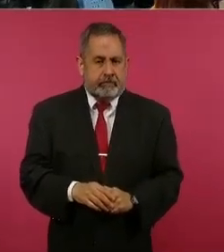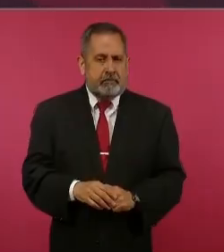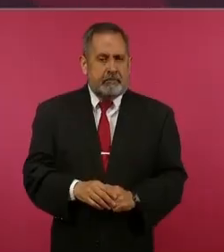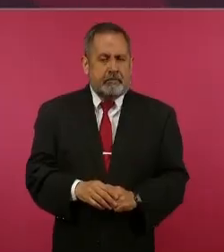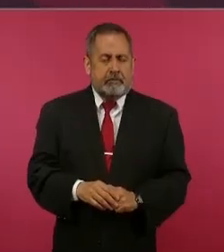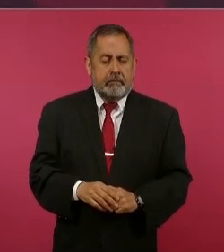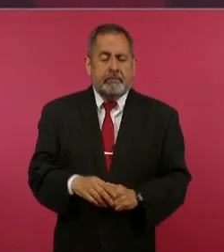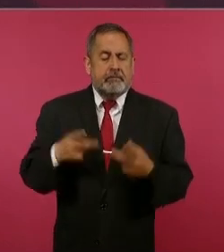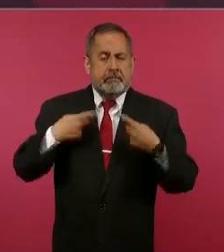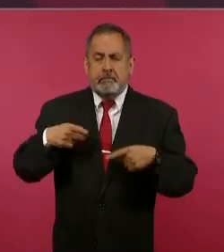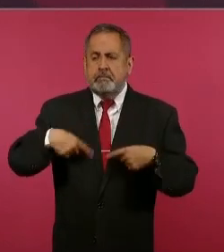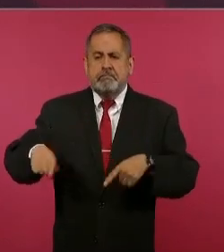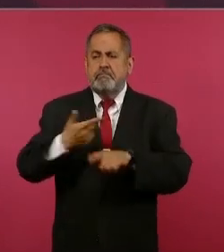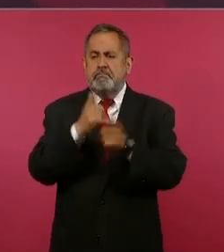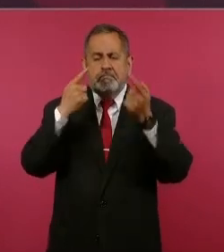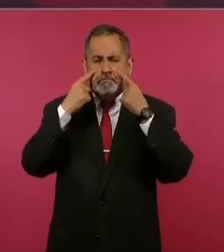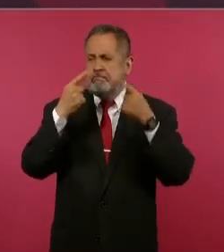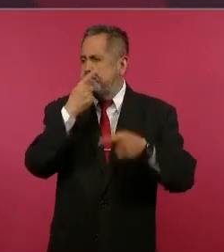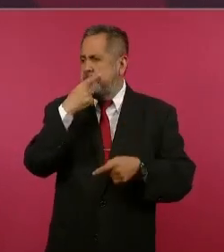la gente era libre, vivía